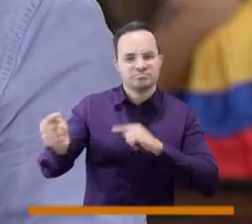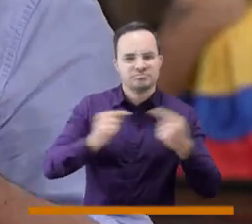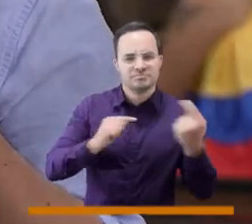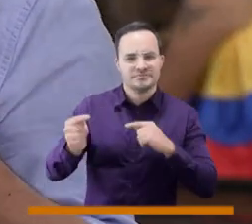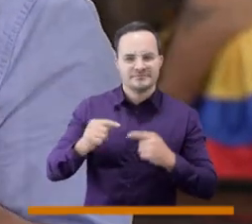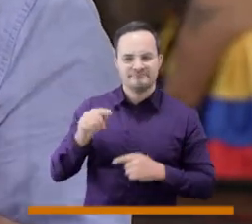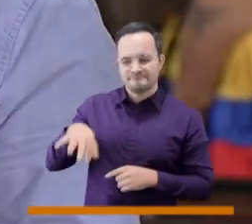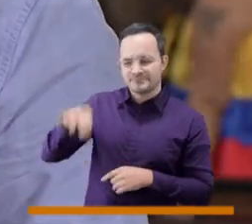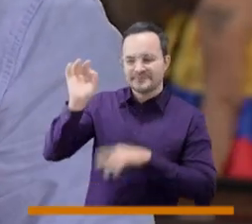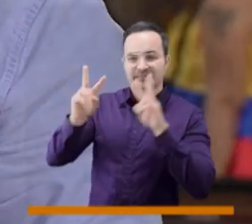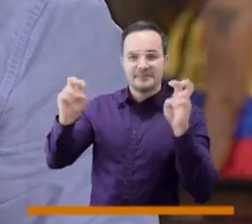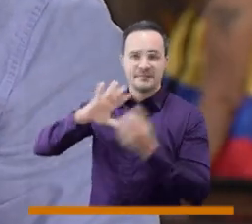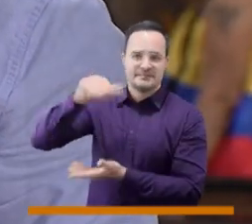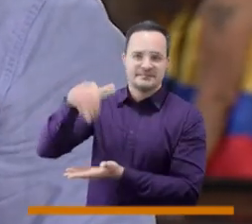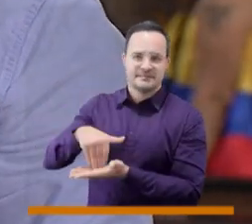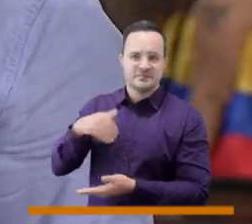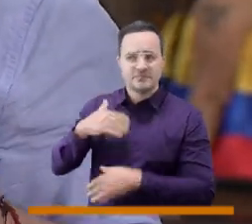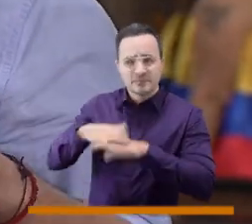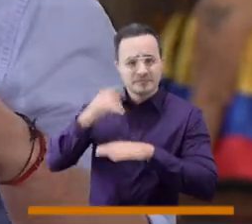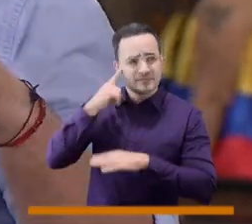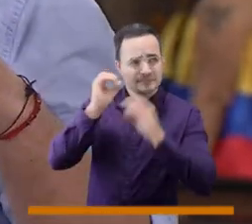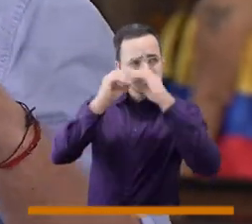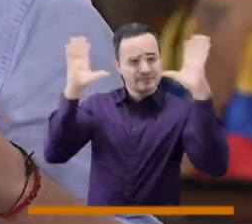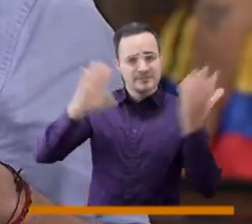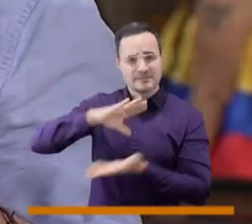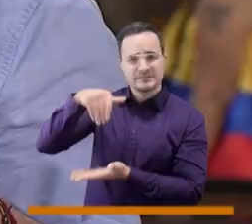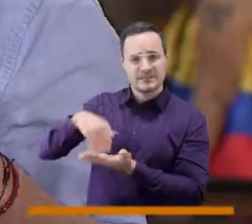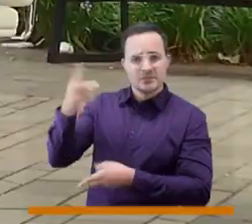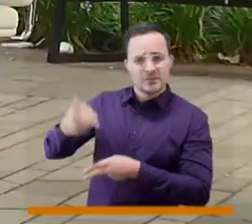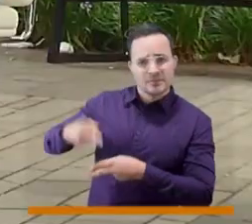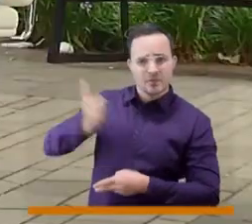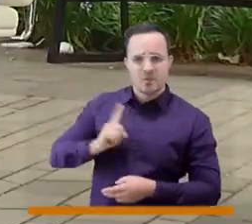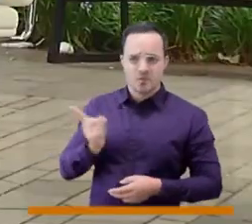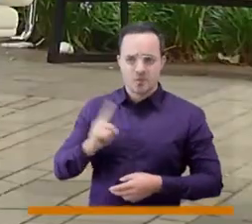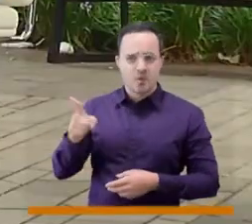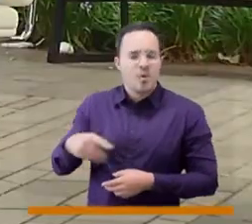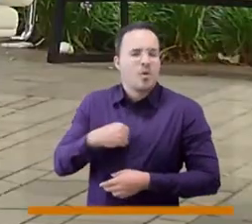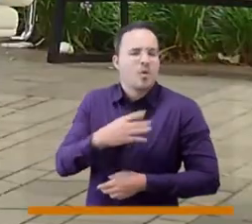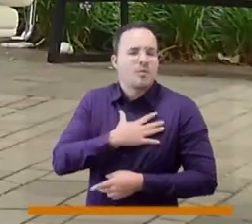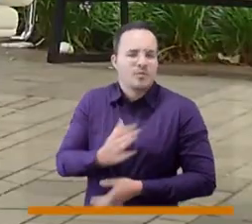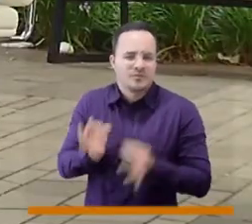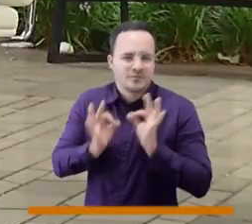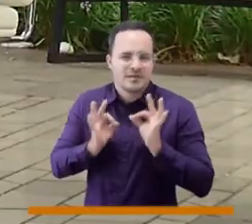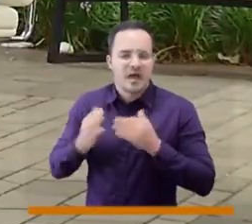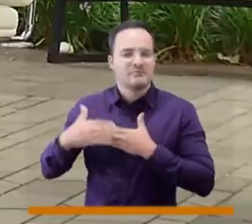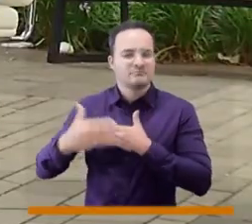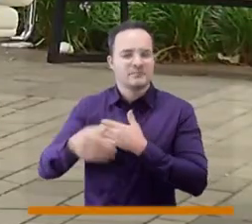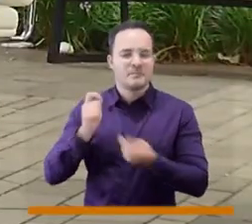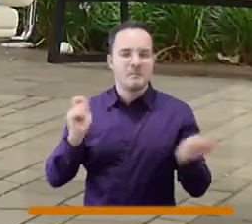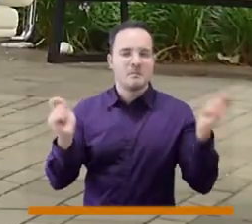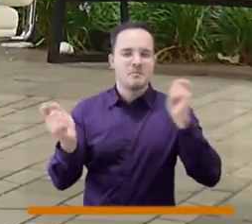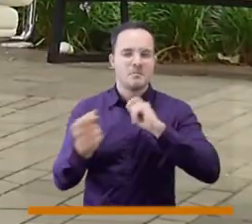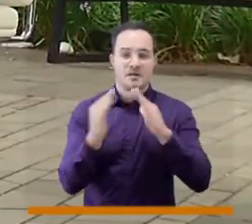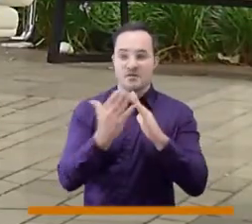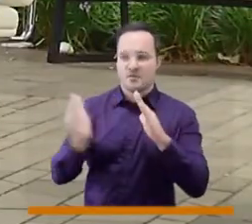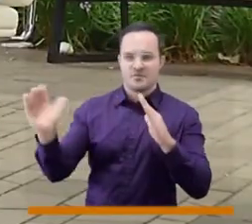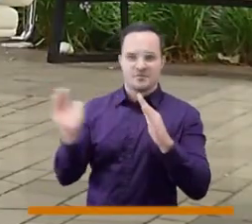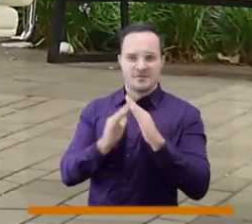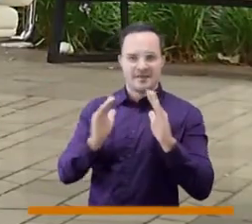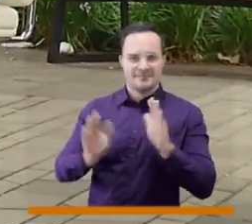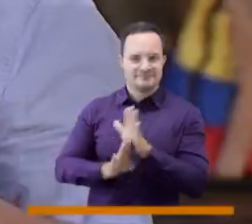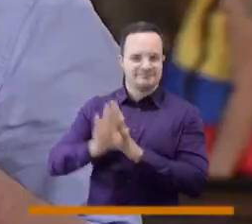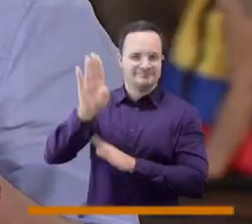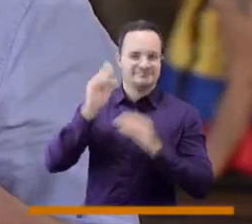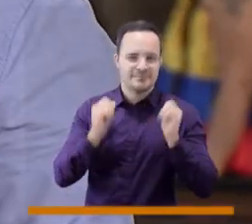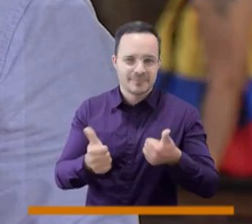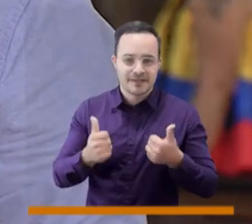soluciones, oportunidades que tiene el centro. No verlo como un peligro, sino como una gran oportunidad de transformación de Medellín y del urbanismo de Medellín,